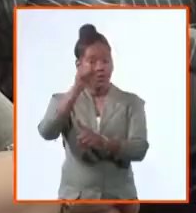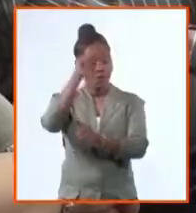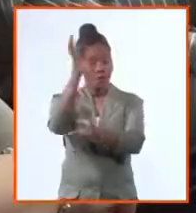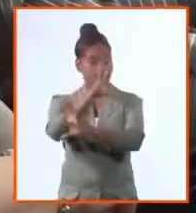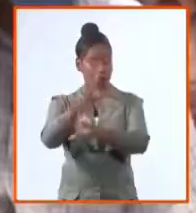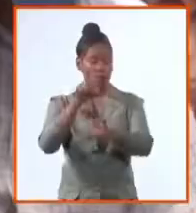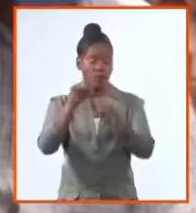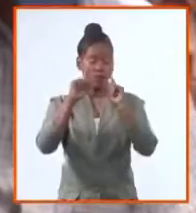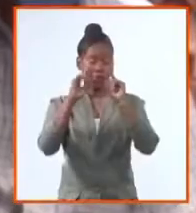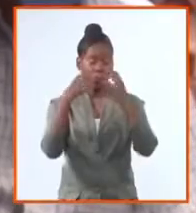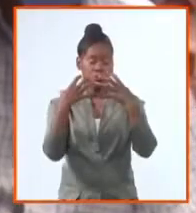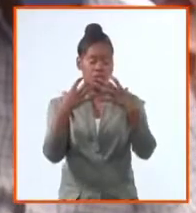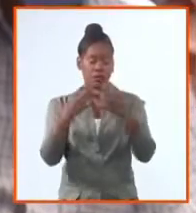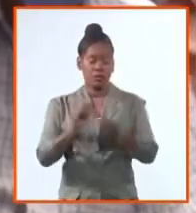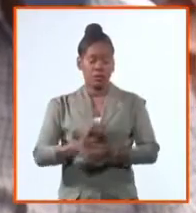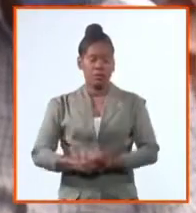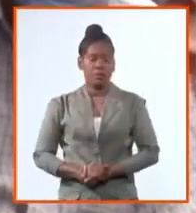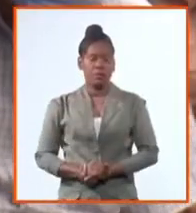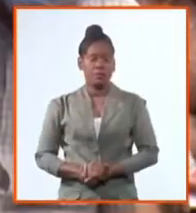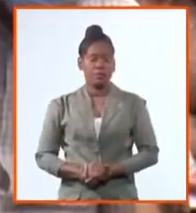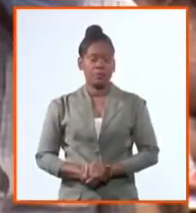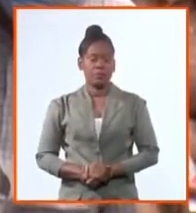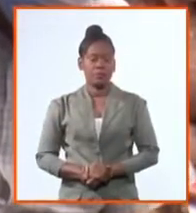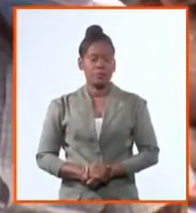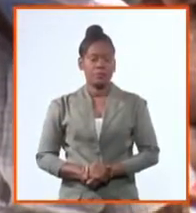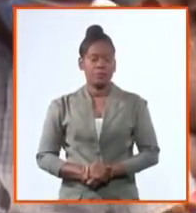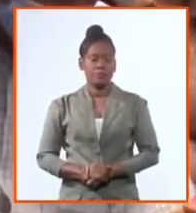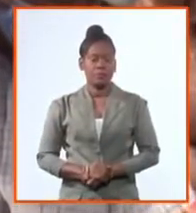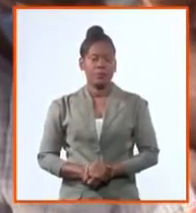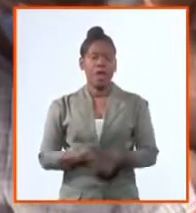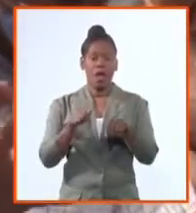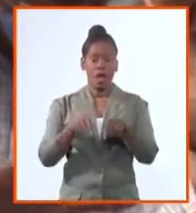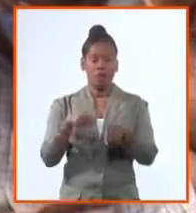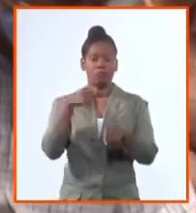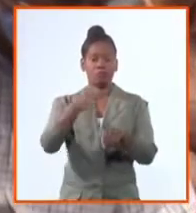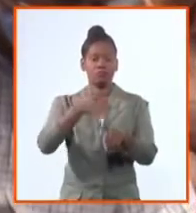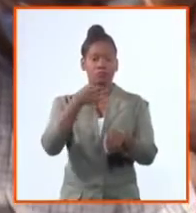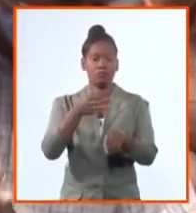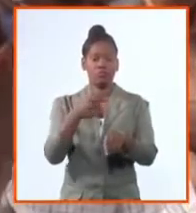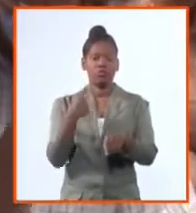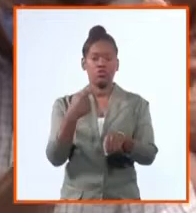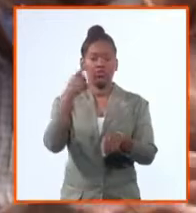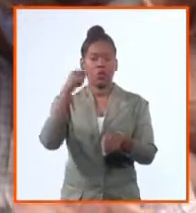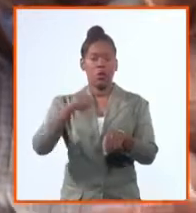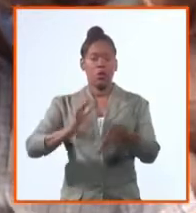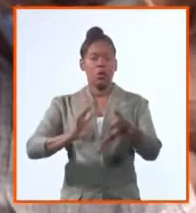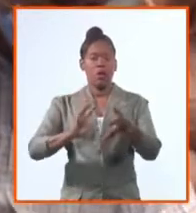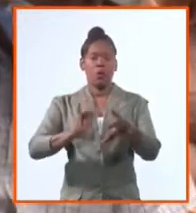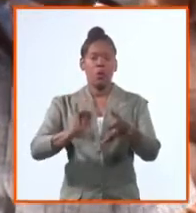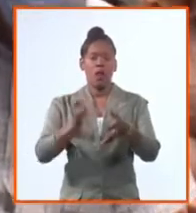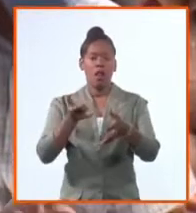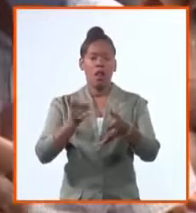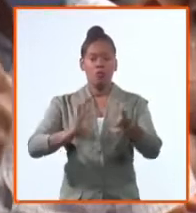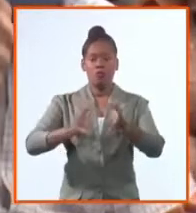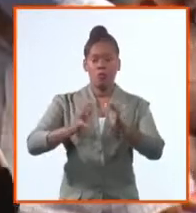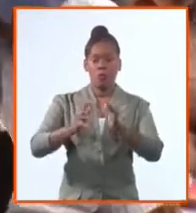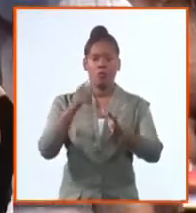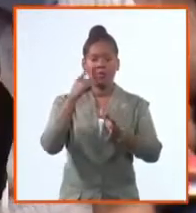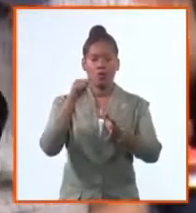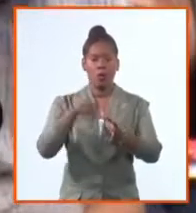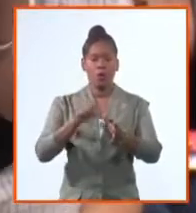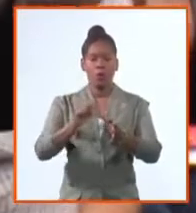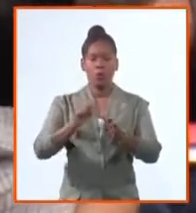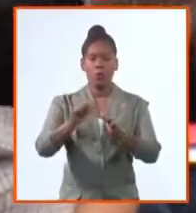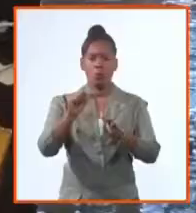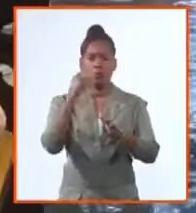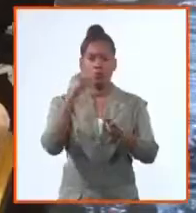recursos humanos. Yo creo que sí estamos entrando en el post-COVID. Y no les voy a decir por las cifras que son reales,